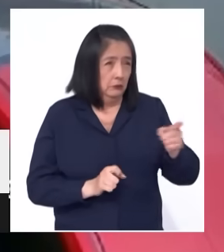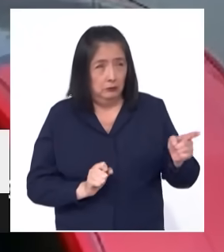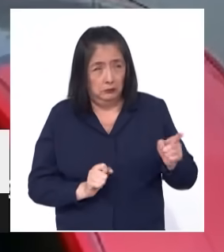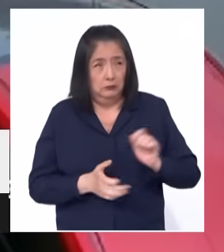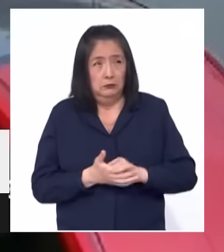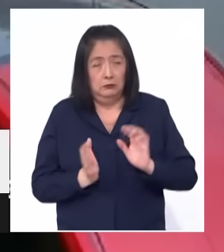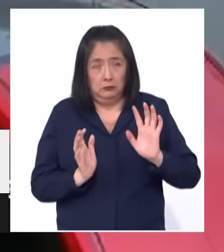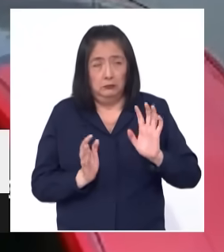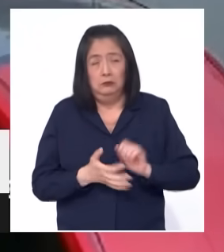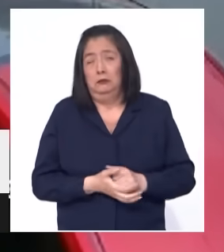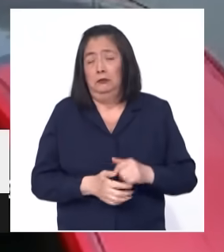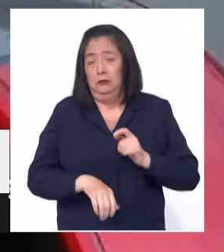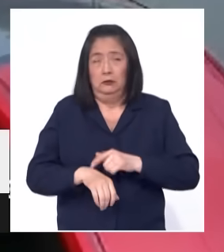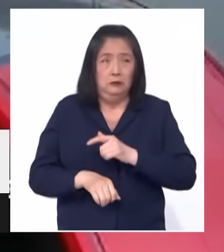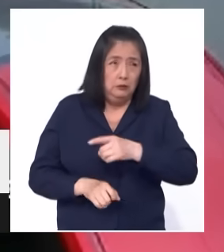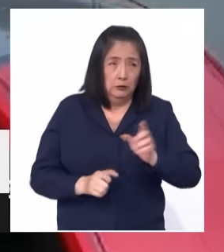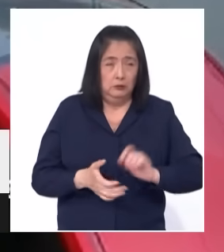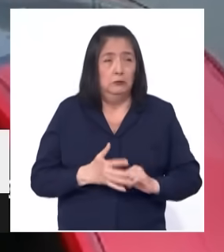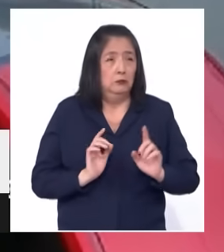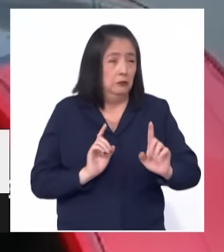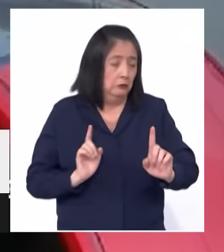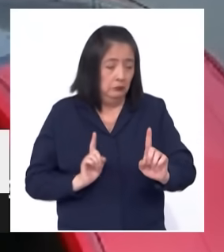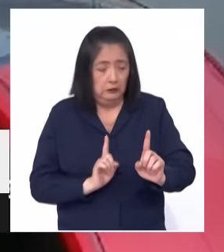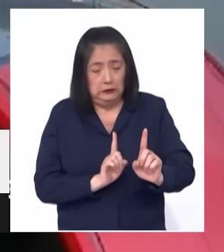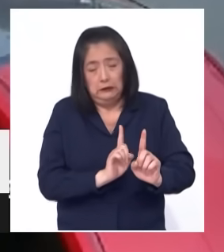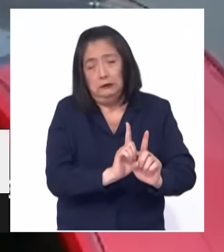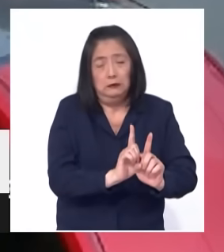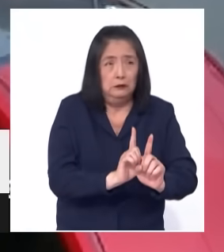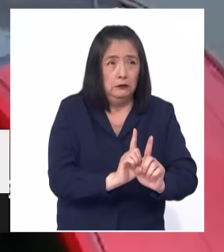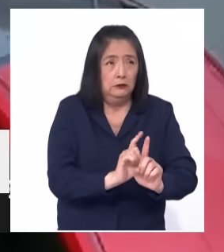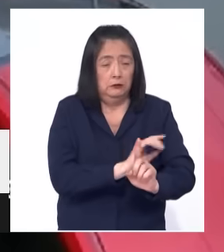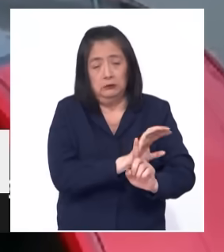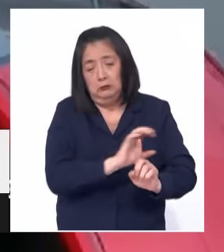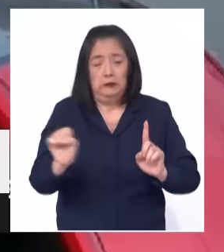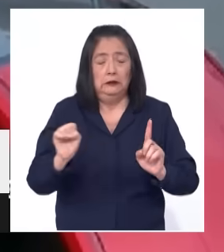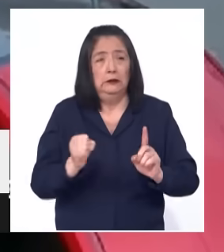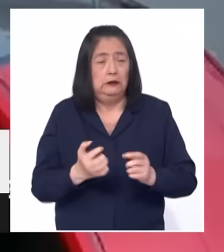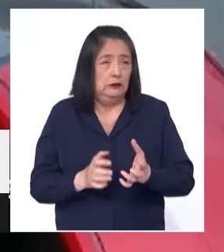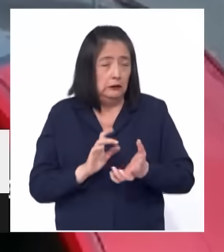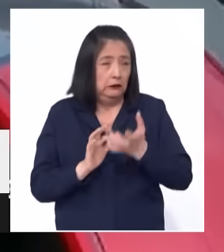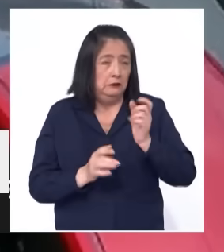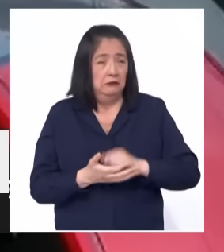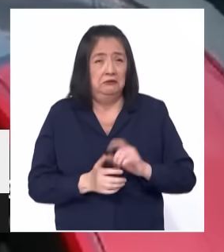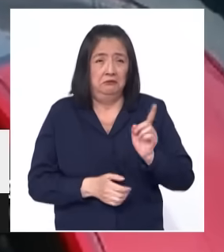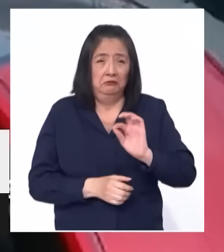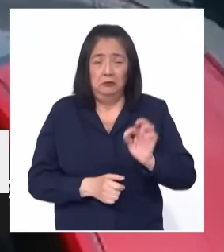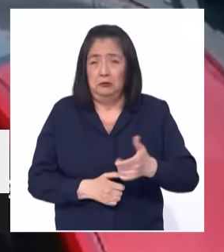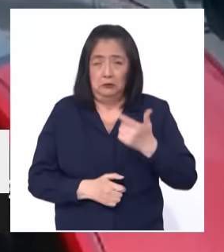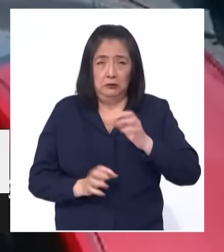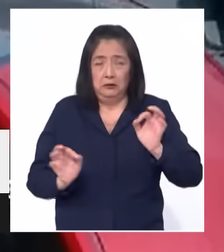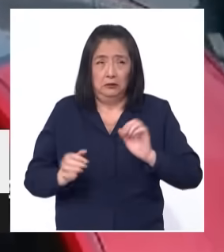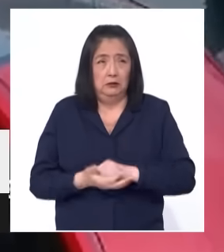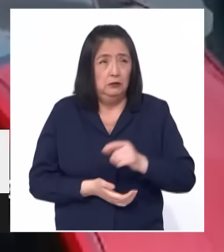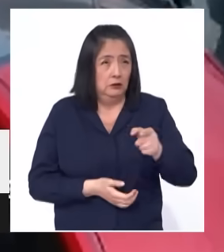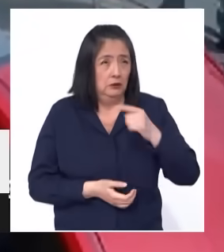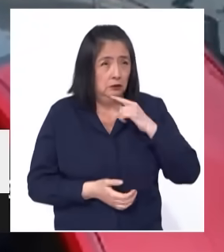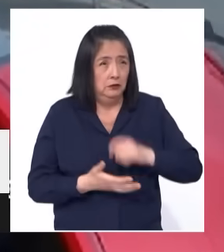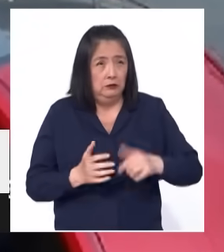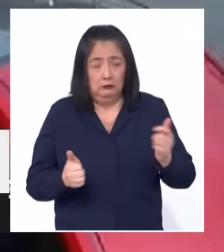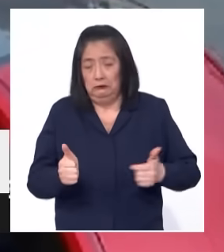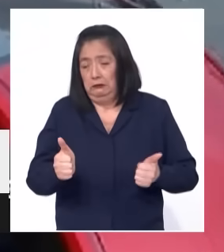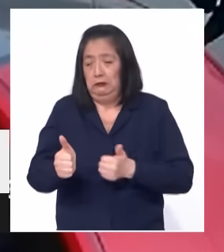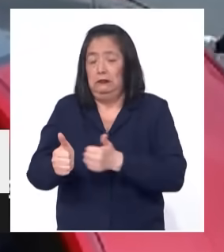que estaban en la hora punta también esa hora. Entonces le han arrebatado el celular sin armas, sin nada. La señorita los